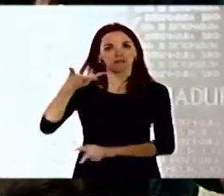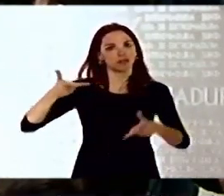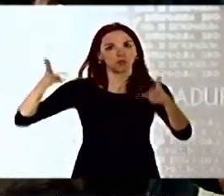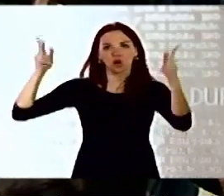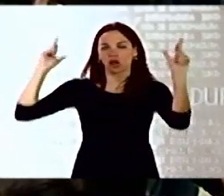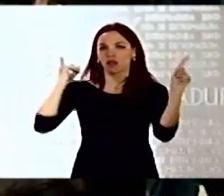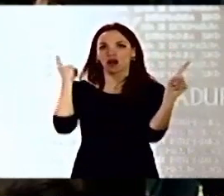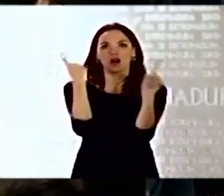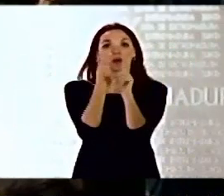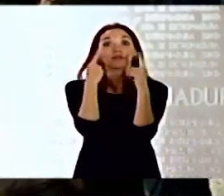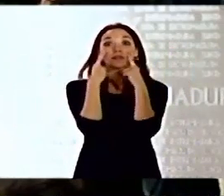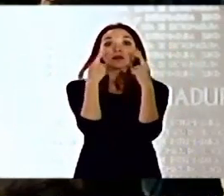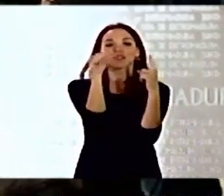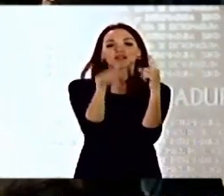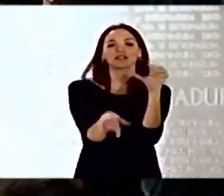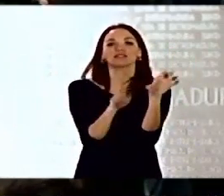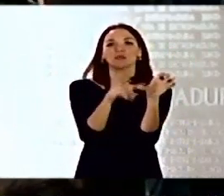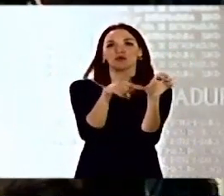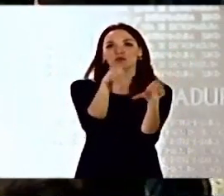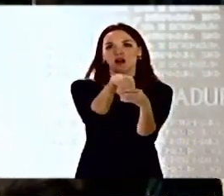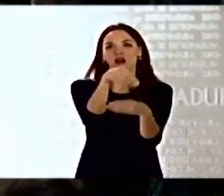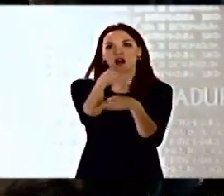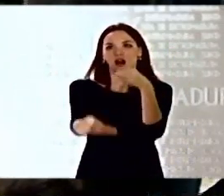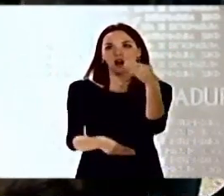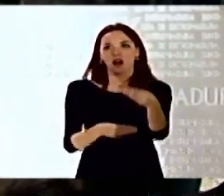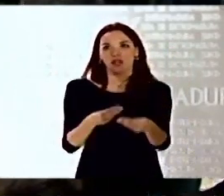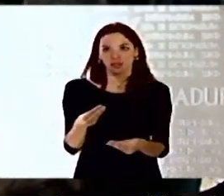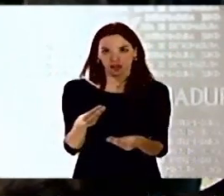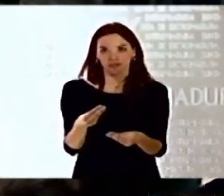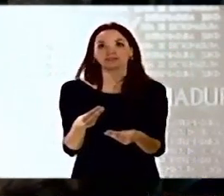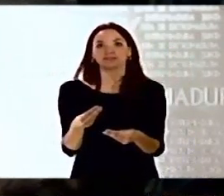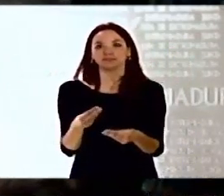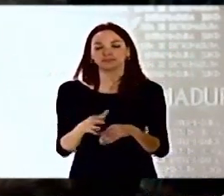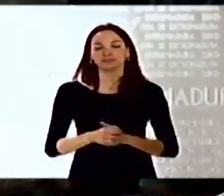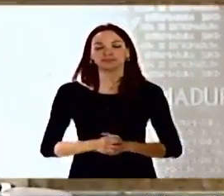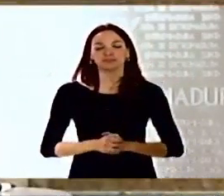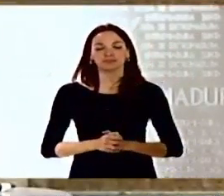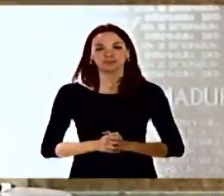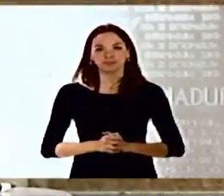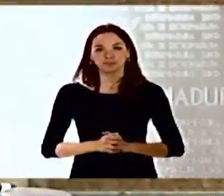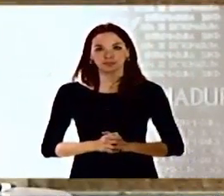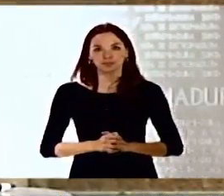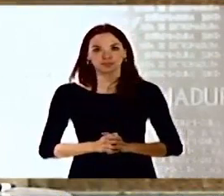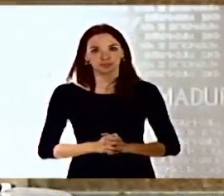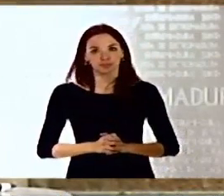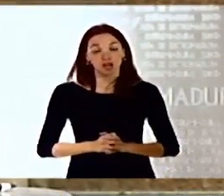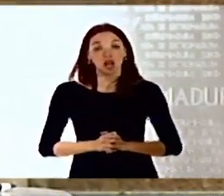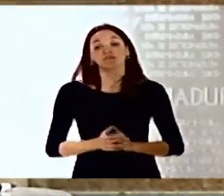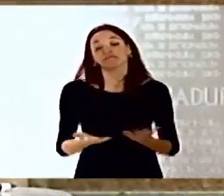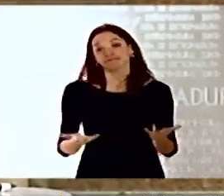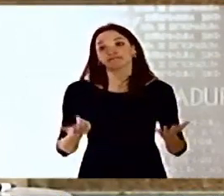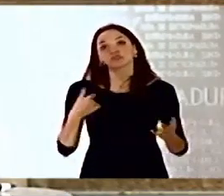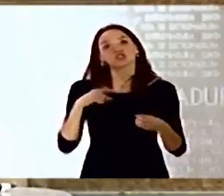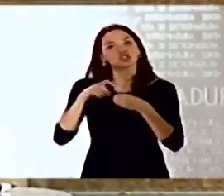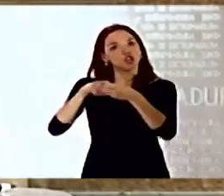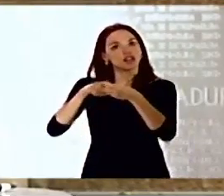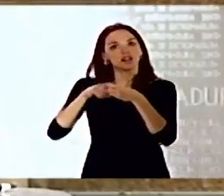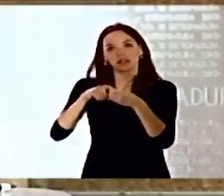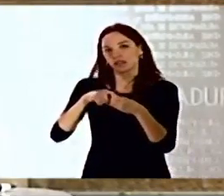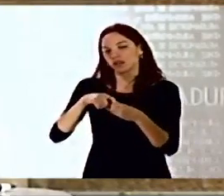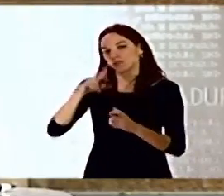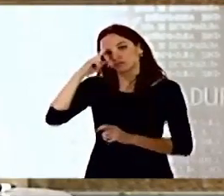vez que sucede en Extremadura, algo que solo se atrevía a hacer Batasuna. Pues, en primer lugar, mostrar la solidaridad de la Junta